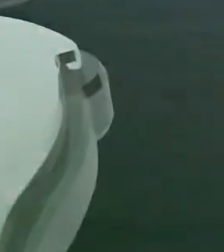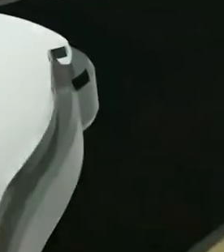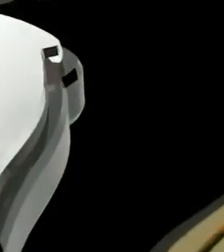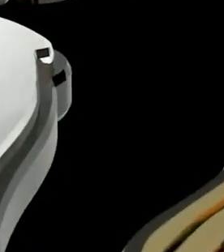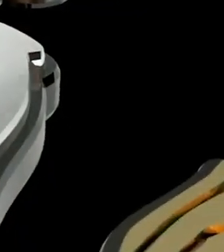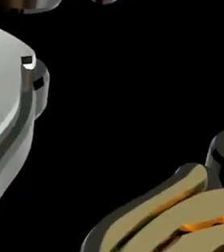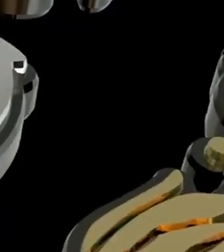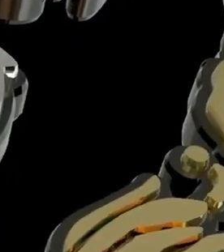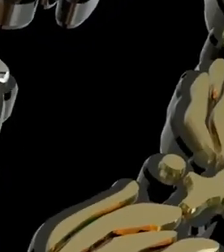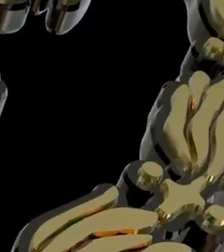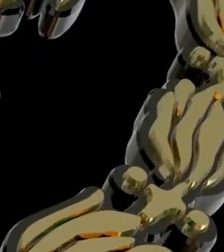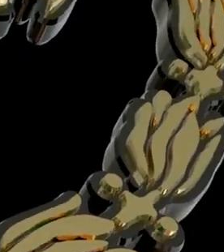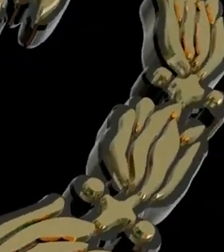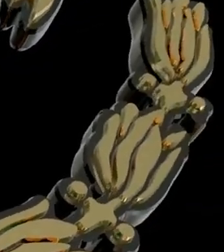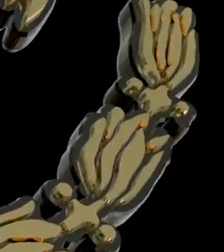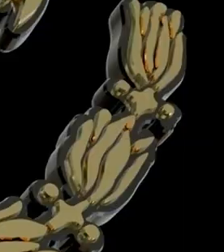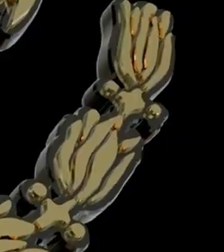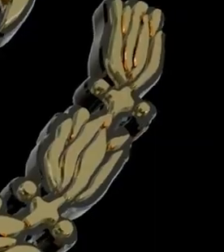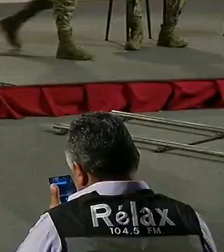Gracias.